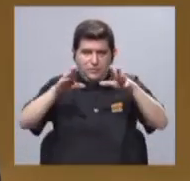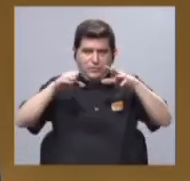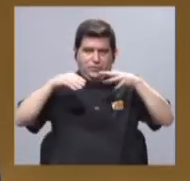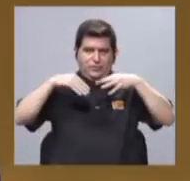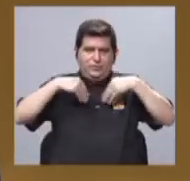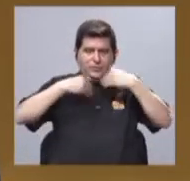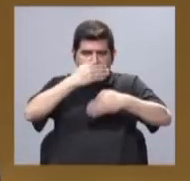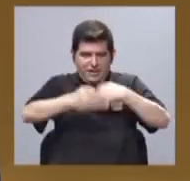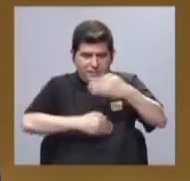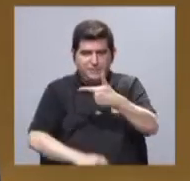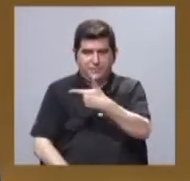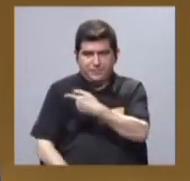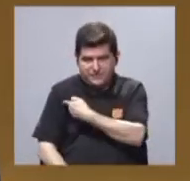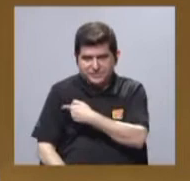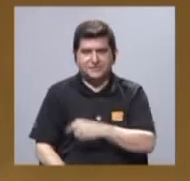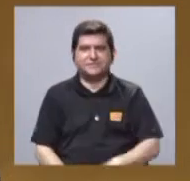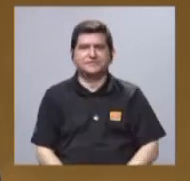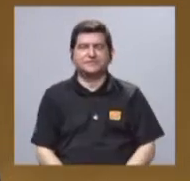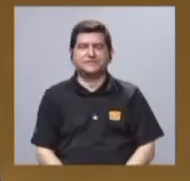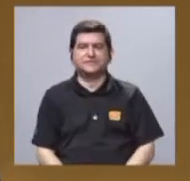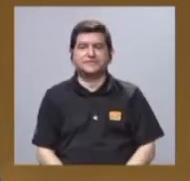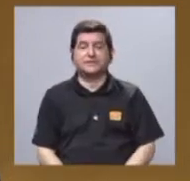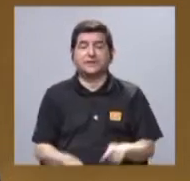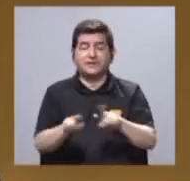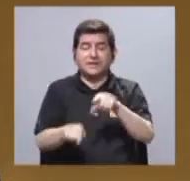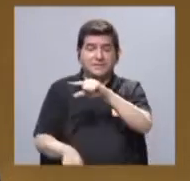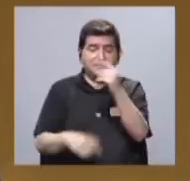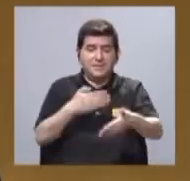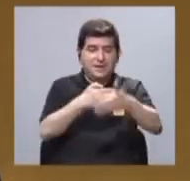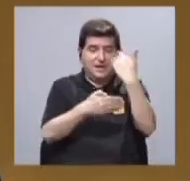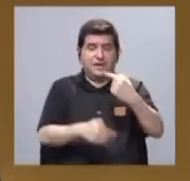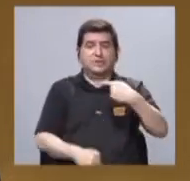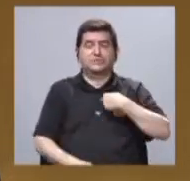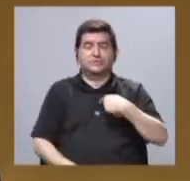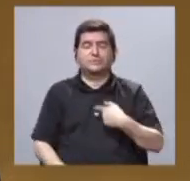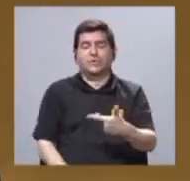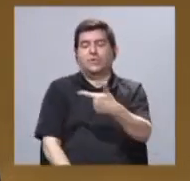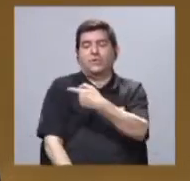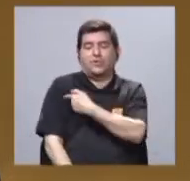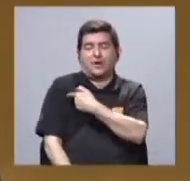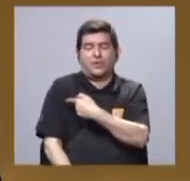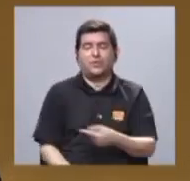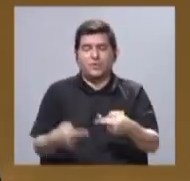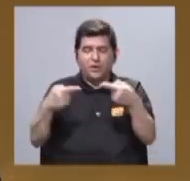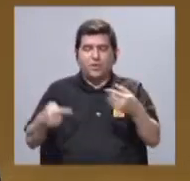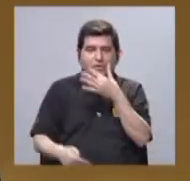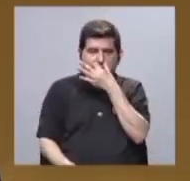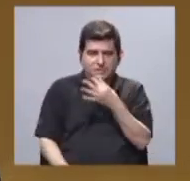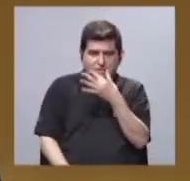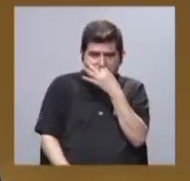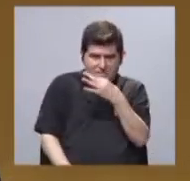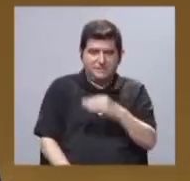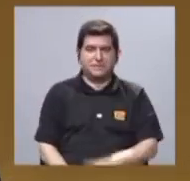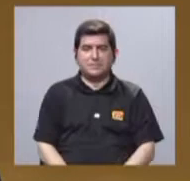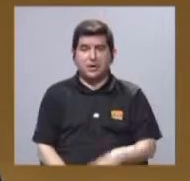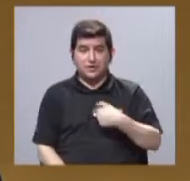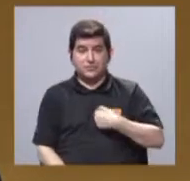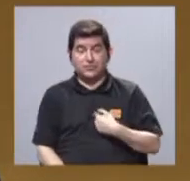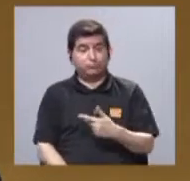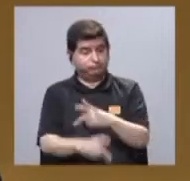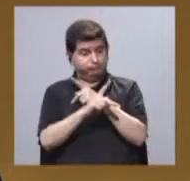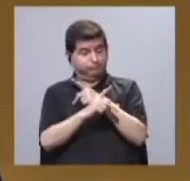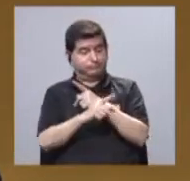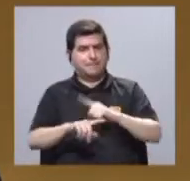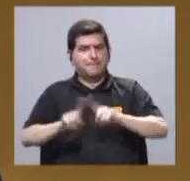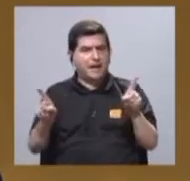adaptación de las vacunas, y además la semana pasada tuve la vacunación de influenza estacional, de manera que estoy muy